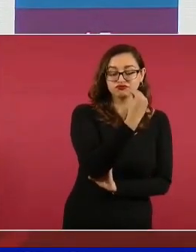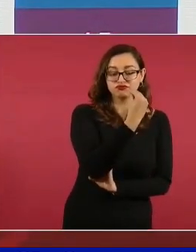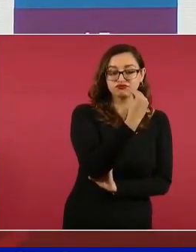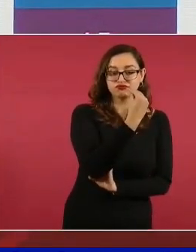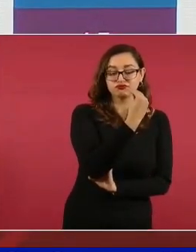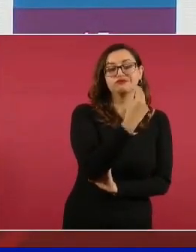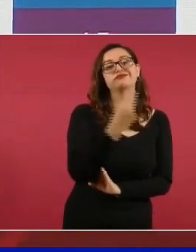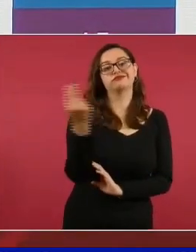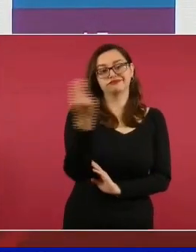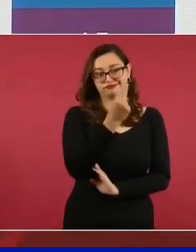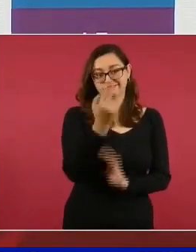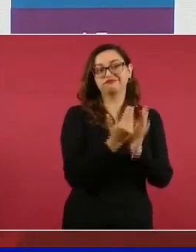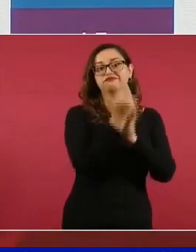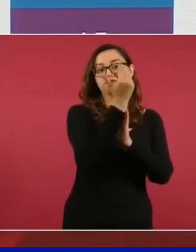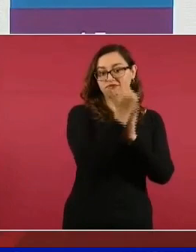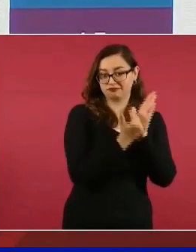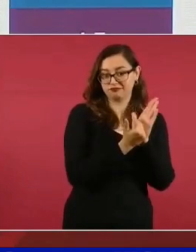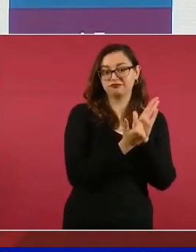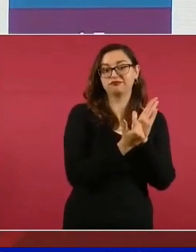a bajar esto,